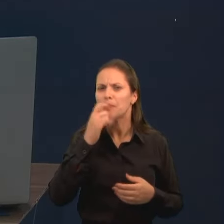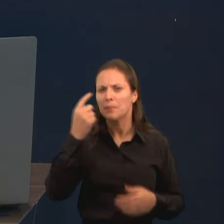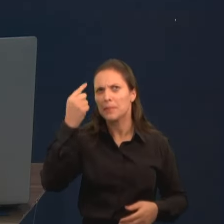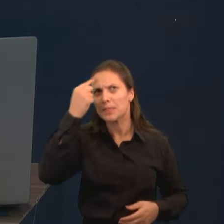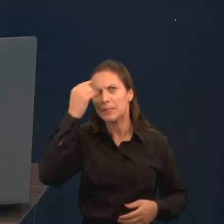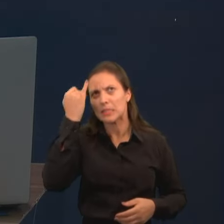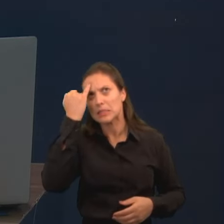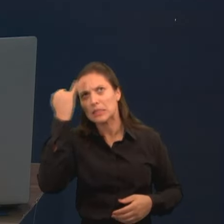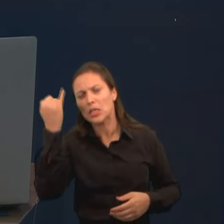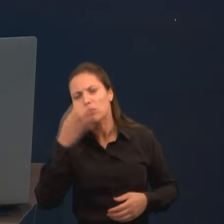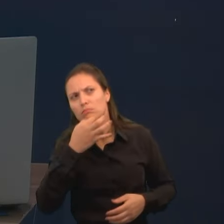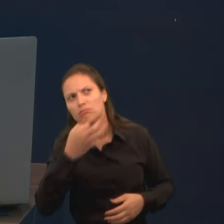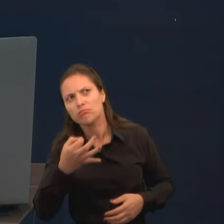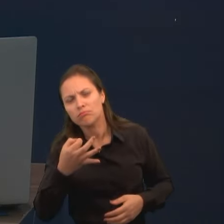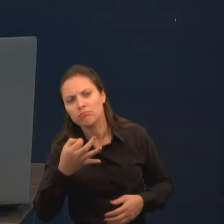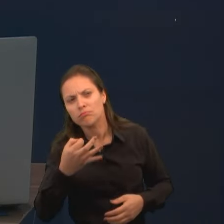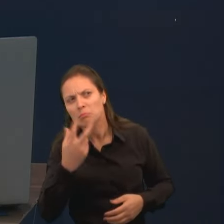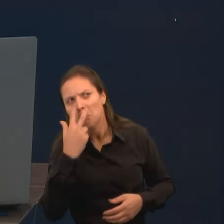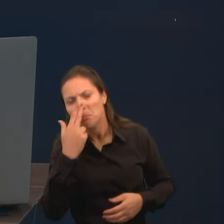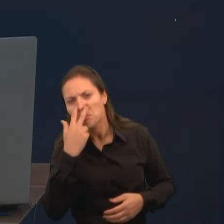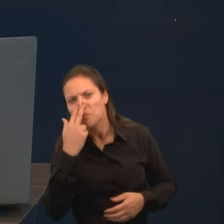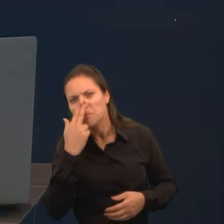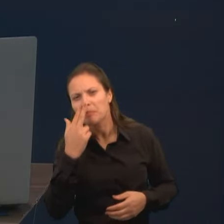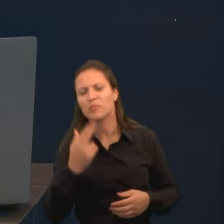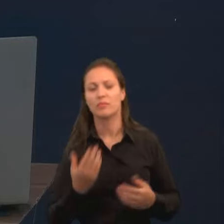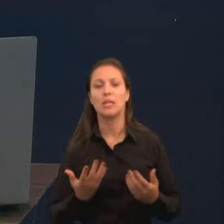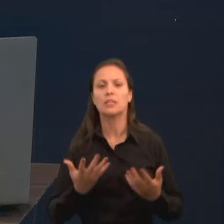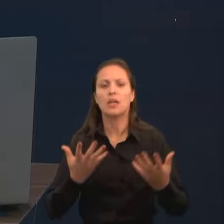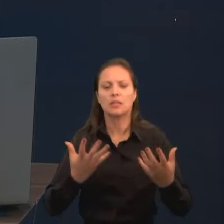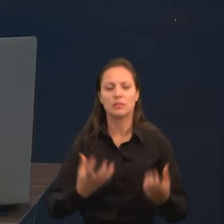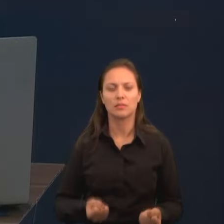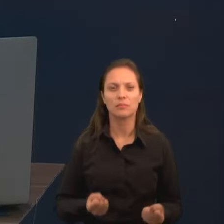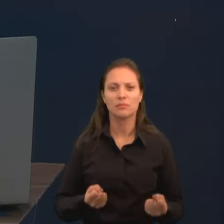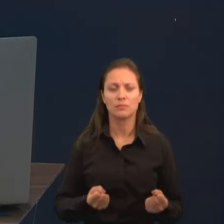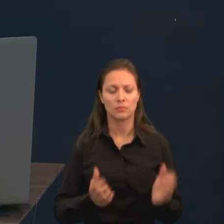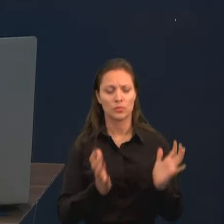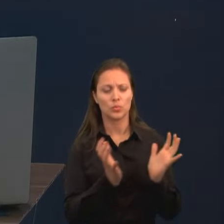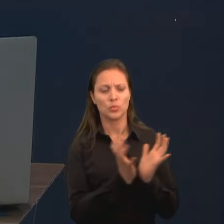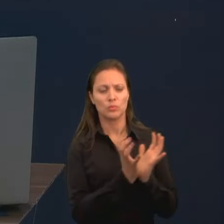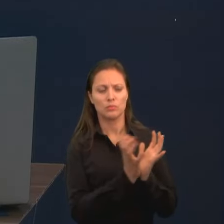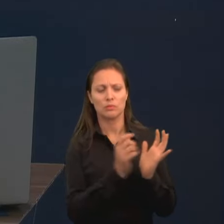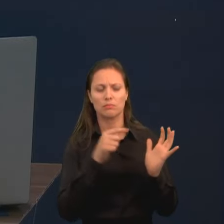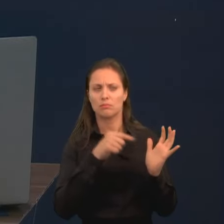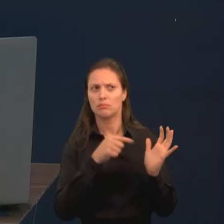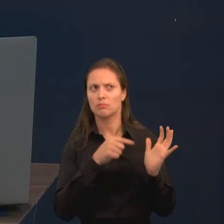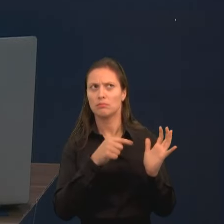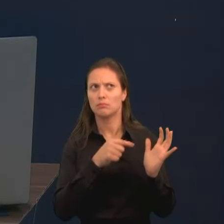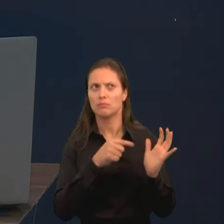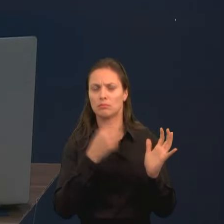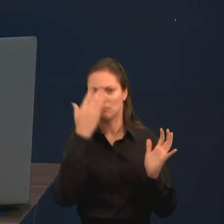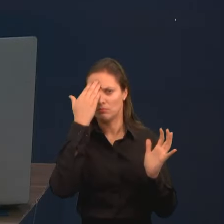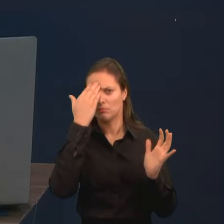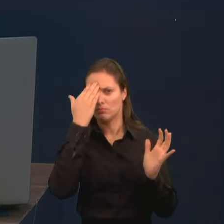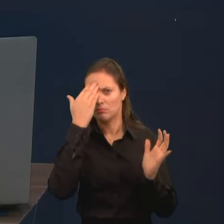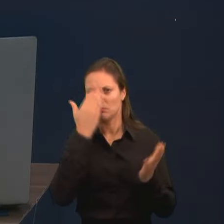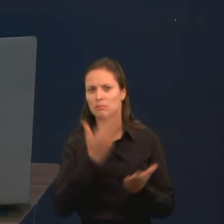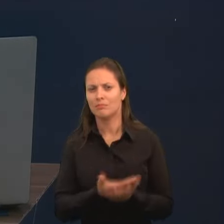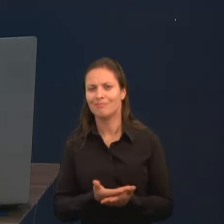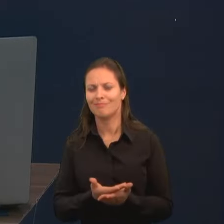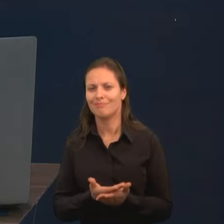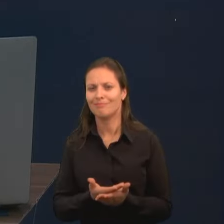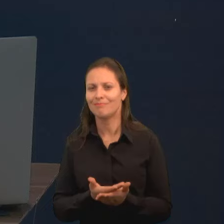somos conformistas cada vez que una información parece estar apoyado por una capacidad,